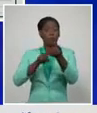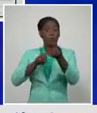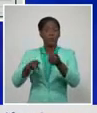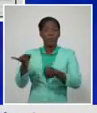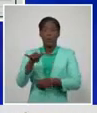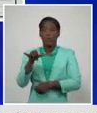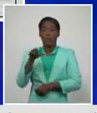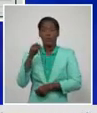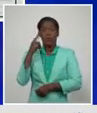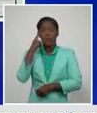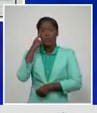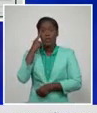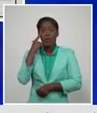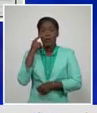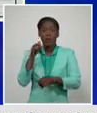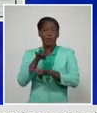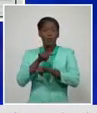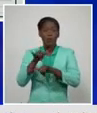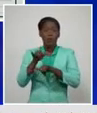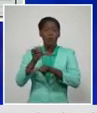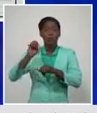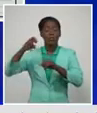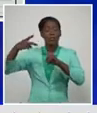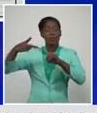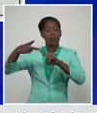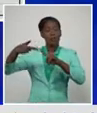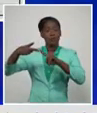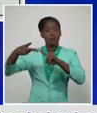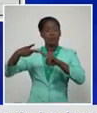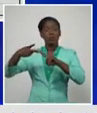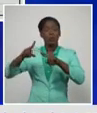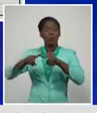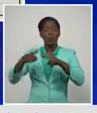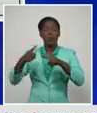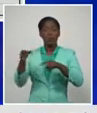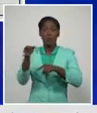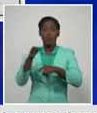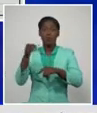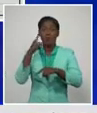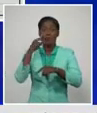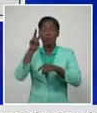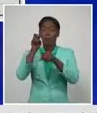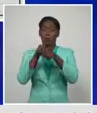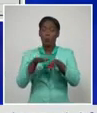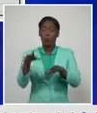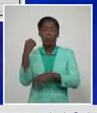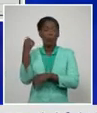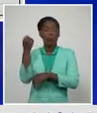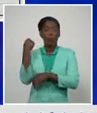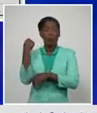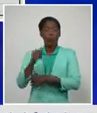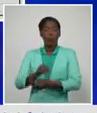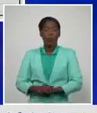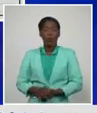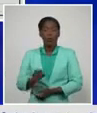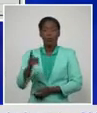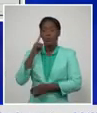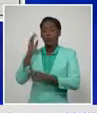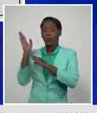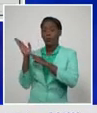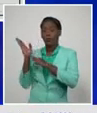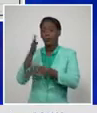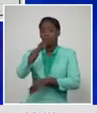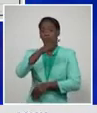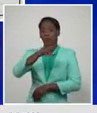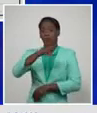otra provincia que segundo lugar de tasa de incidencia de Cuba, más elevada. Su curva también evidencia